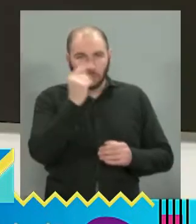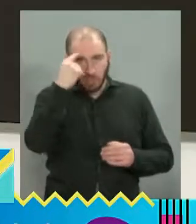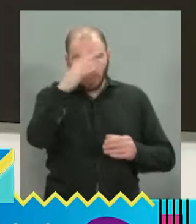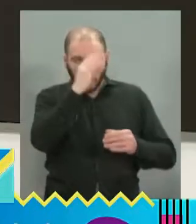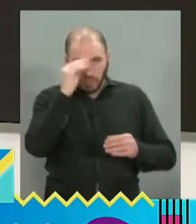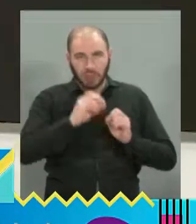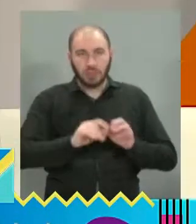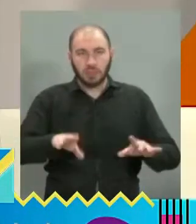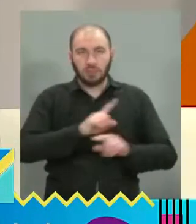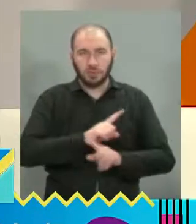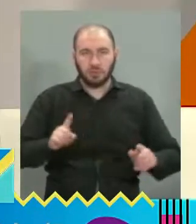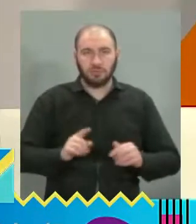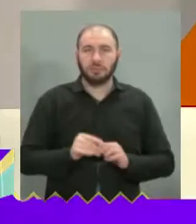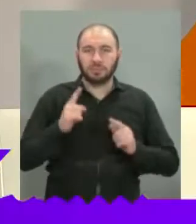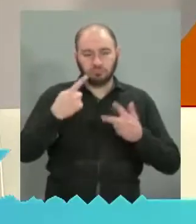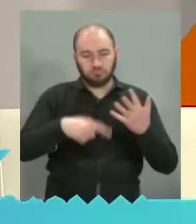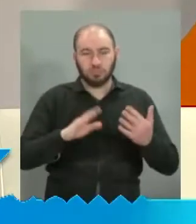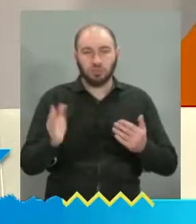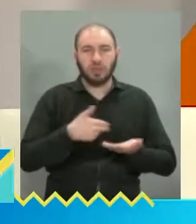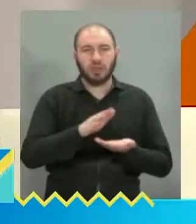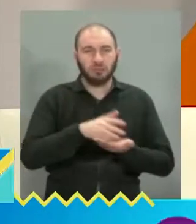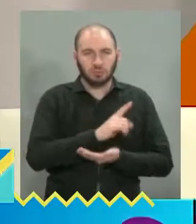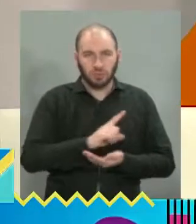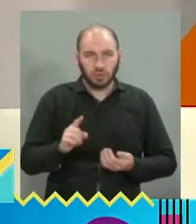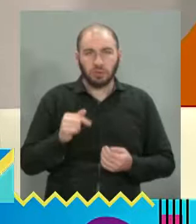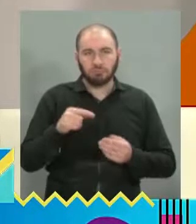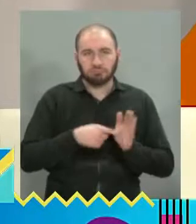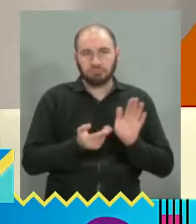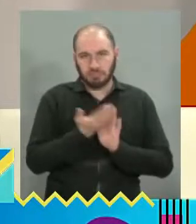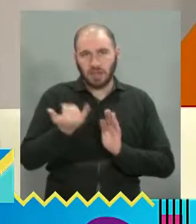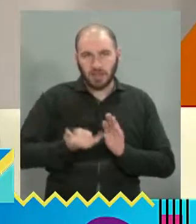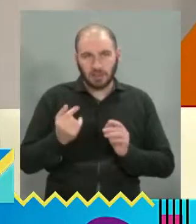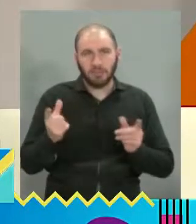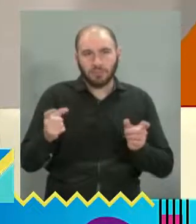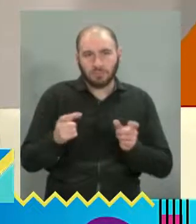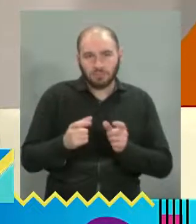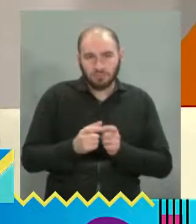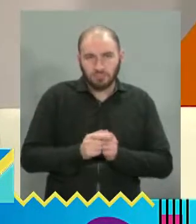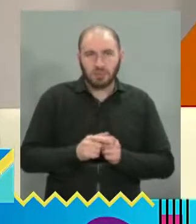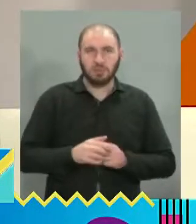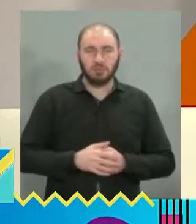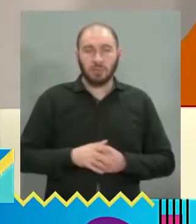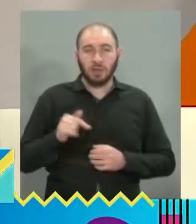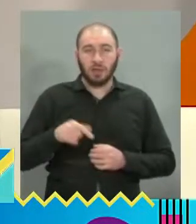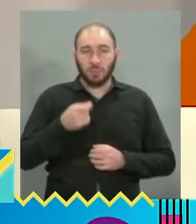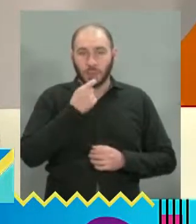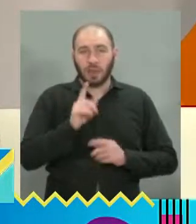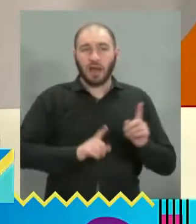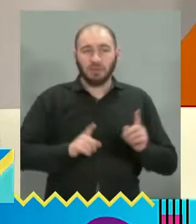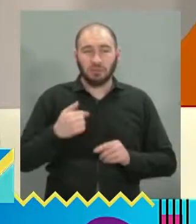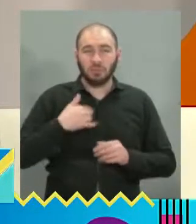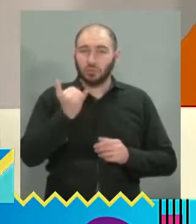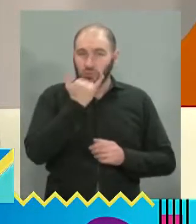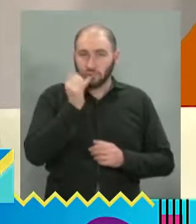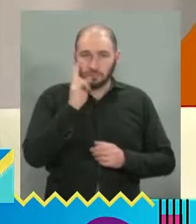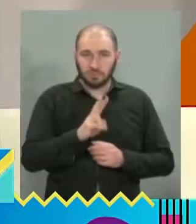estereotipos y de todo contenido discriminatorio que se sigue viendo cada vez menos. Hoy la verdad que ver. A veces yo veo en